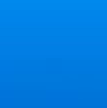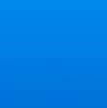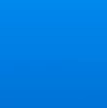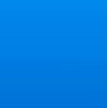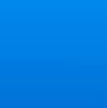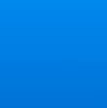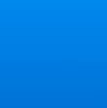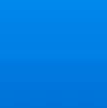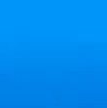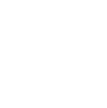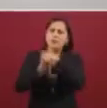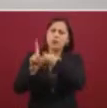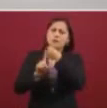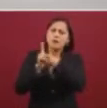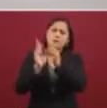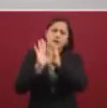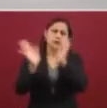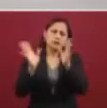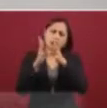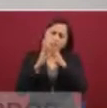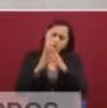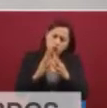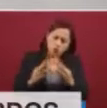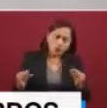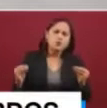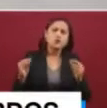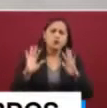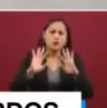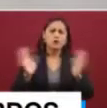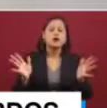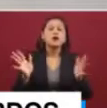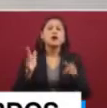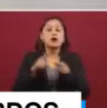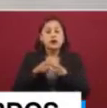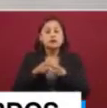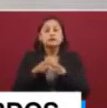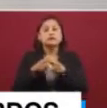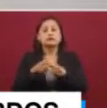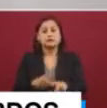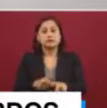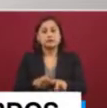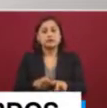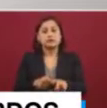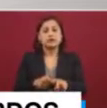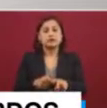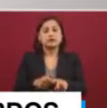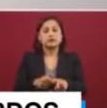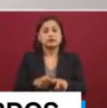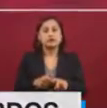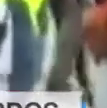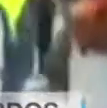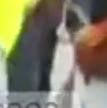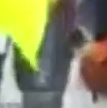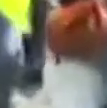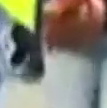canal 6 tv el presidente andrés manuel lópez obrador aseguró que su gobierno alcanzó un acuerdo con los policías